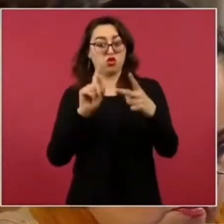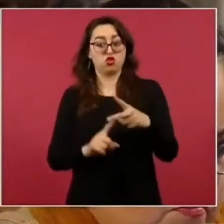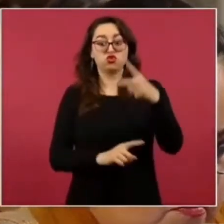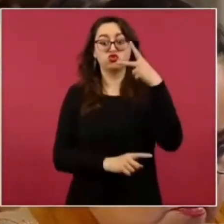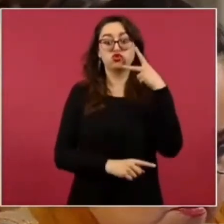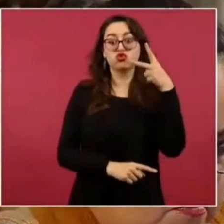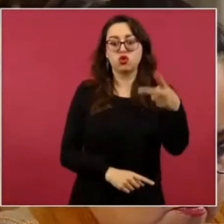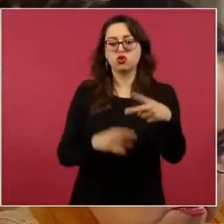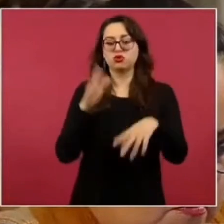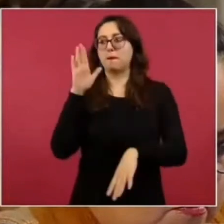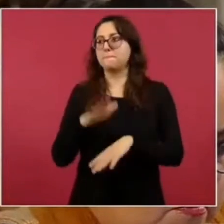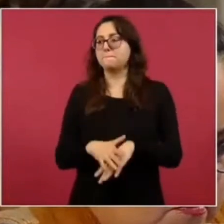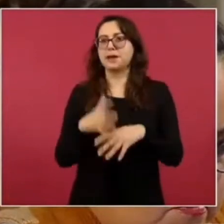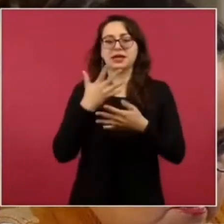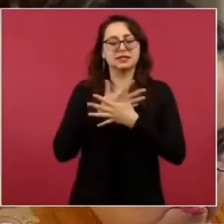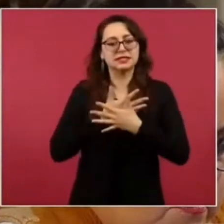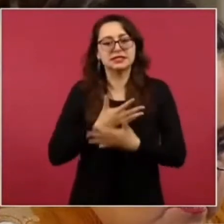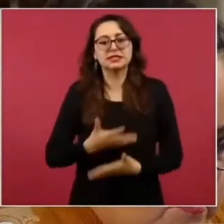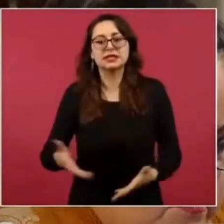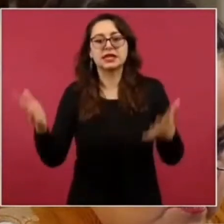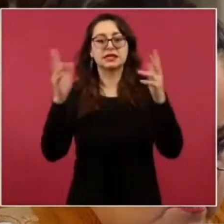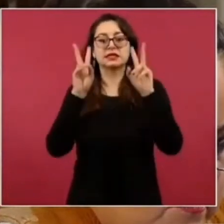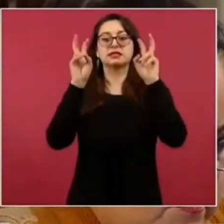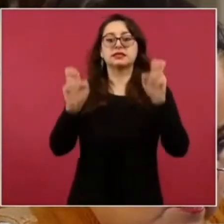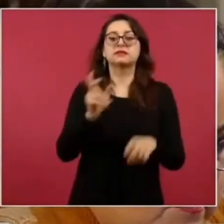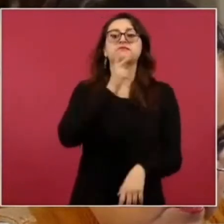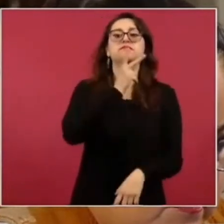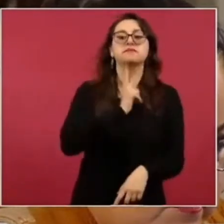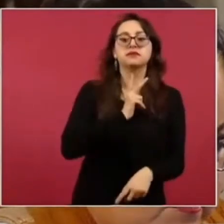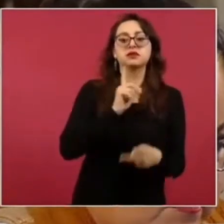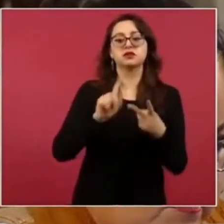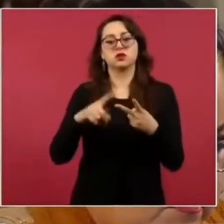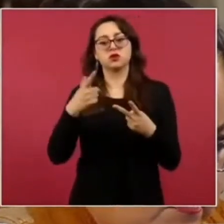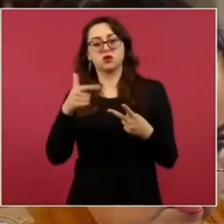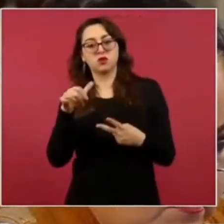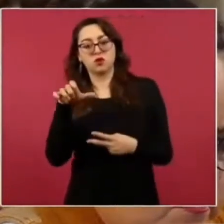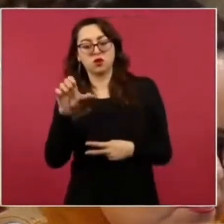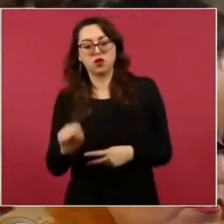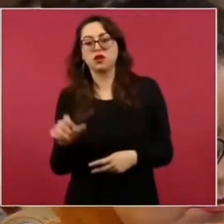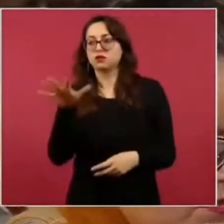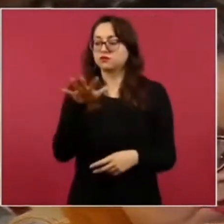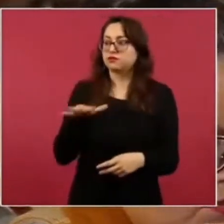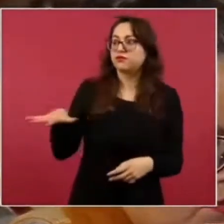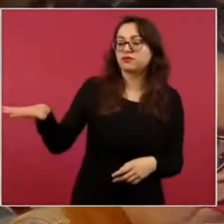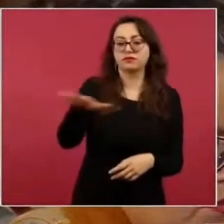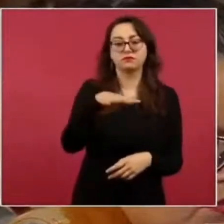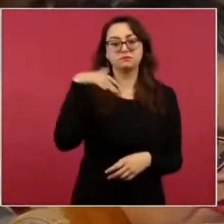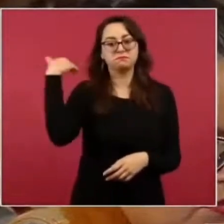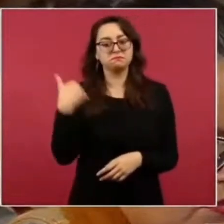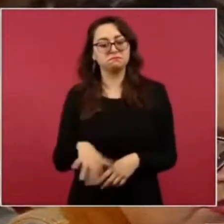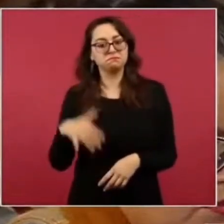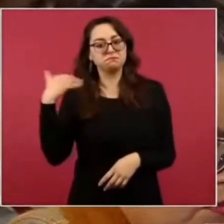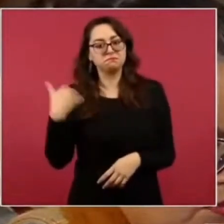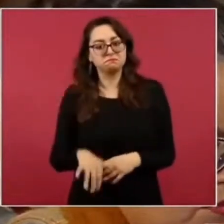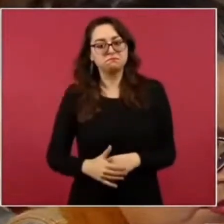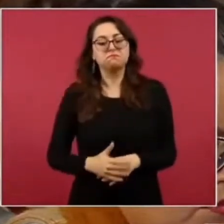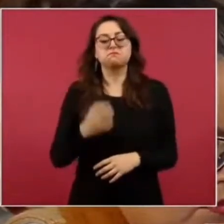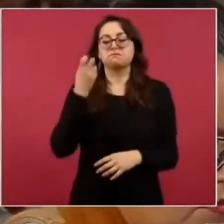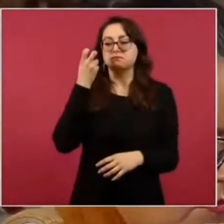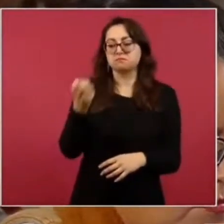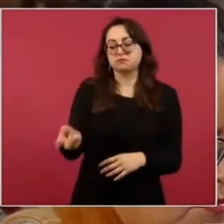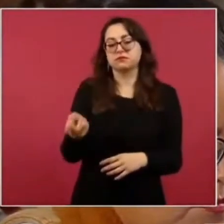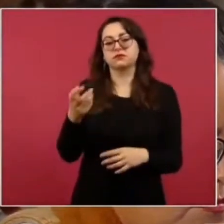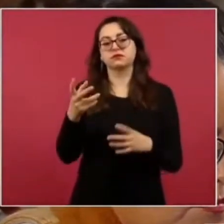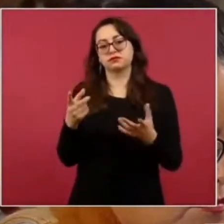de desarrollar importantes producciones de crudo y gas en la región. Dichos activos forman parte de la estrategia de